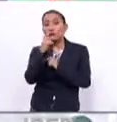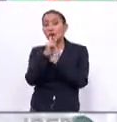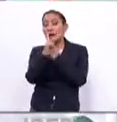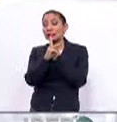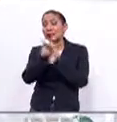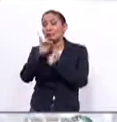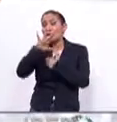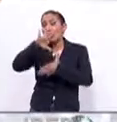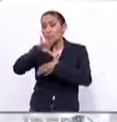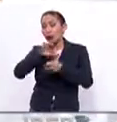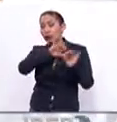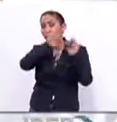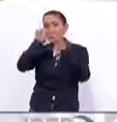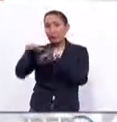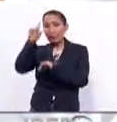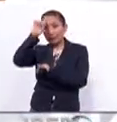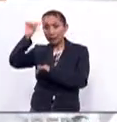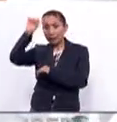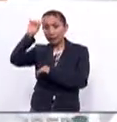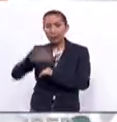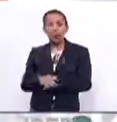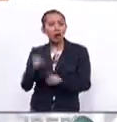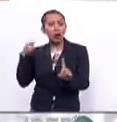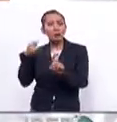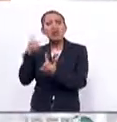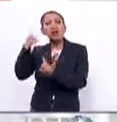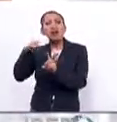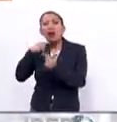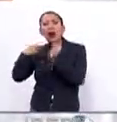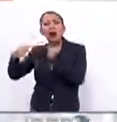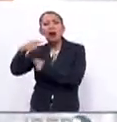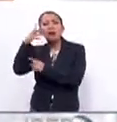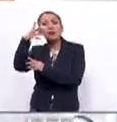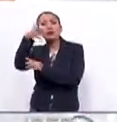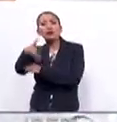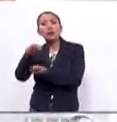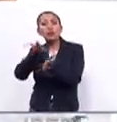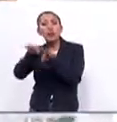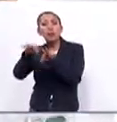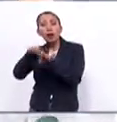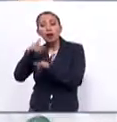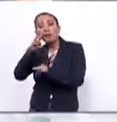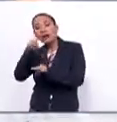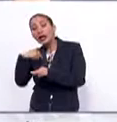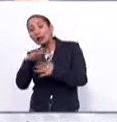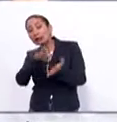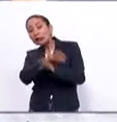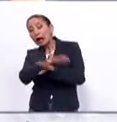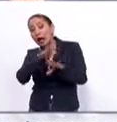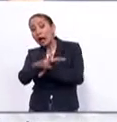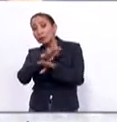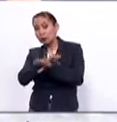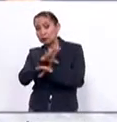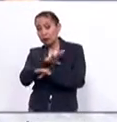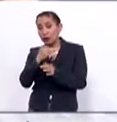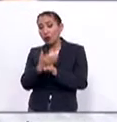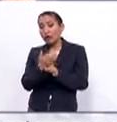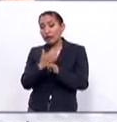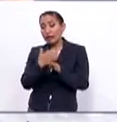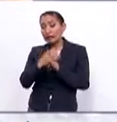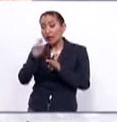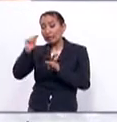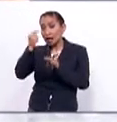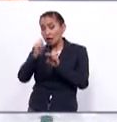de Iberoamérica que se llevó a cabo en Madrid. El objetivo fue debatir sobre el futuro del trabajo ante las grandes transformaciones que están ocurriendo en